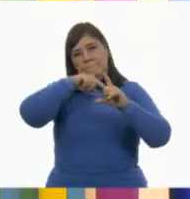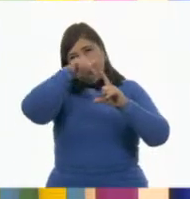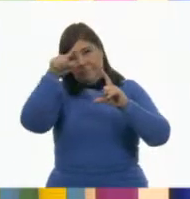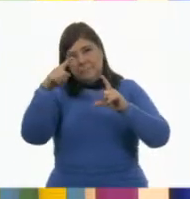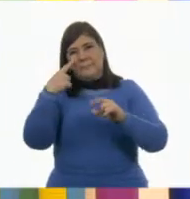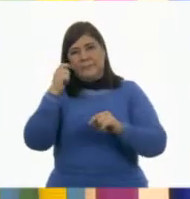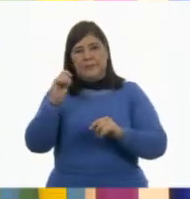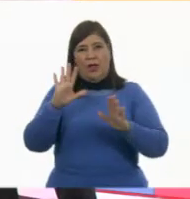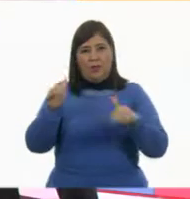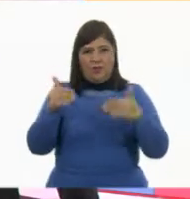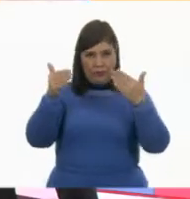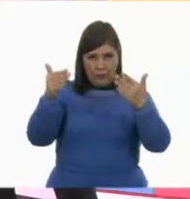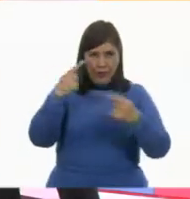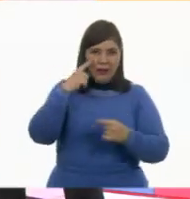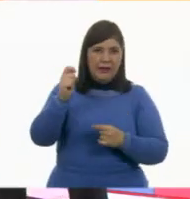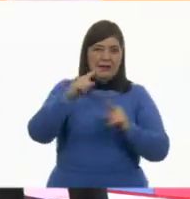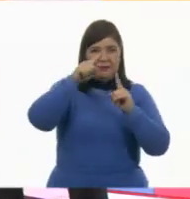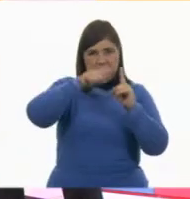afuera,